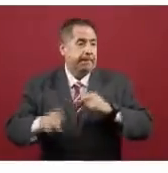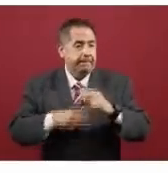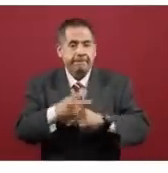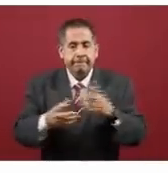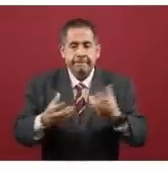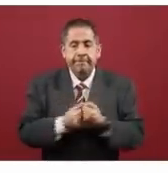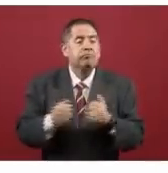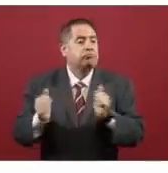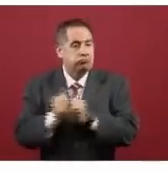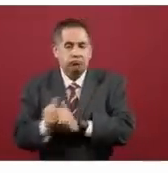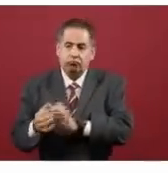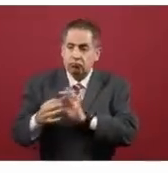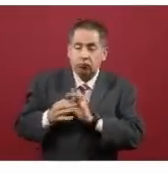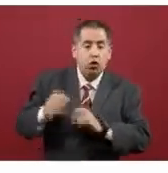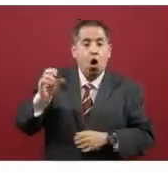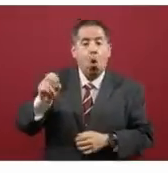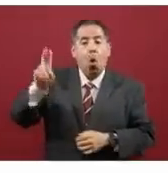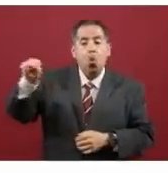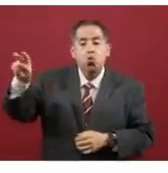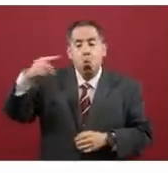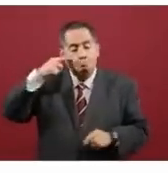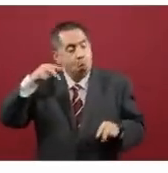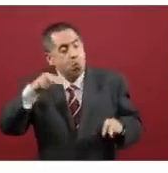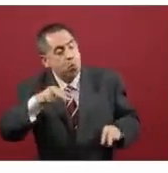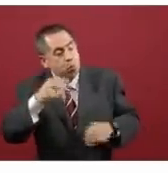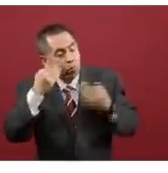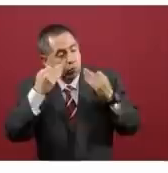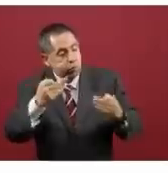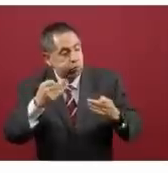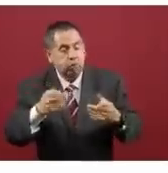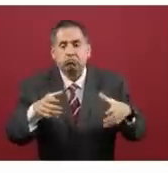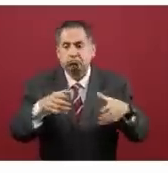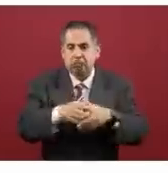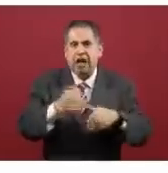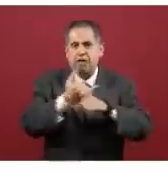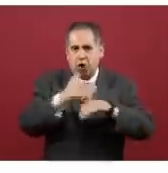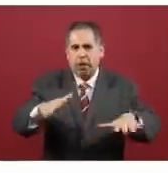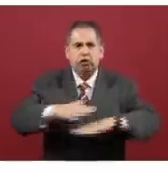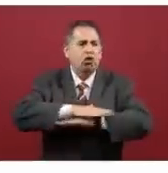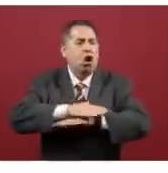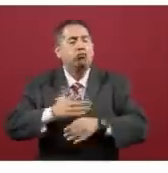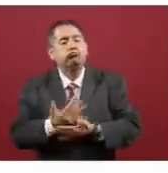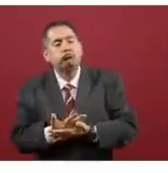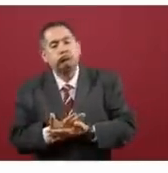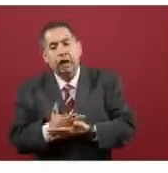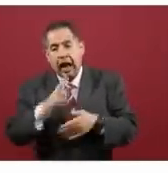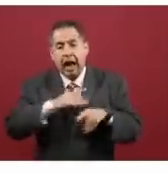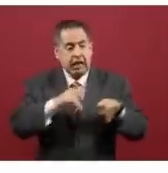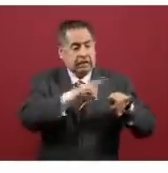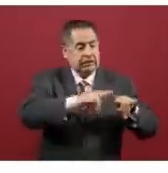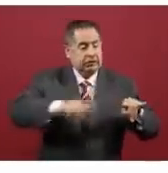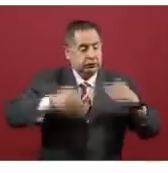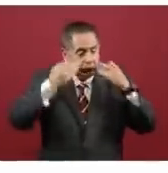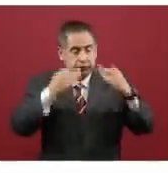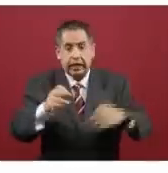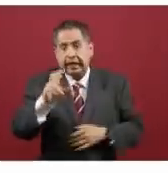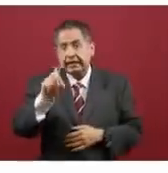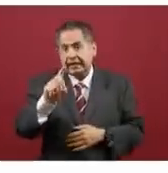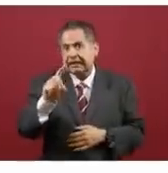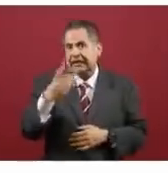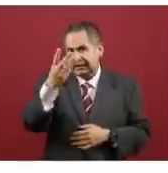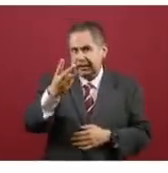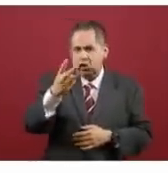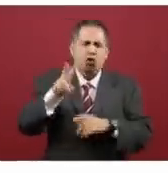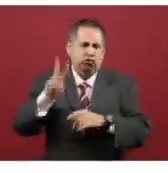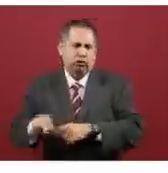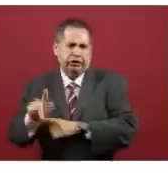con el acompañamiento de las Naciones Unidas, contaremos con un módulo de información y tendremos en exposición 33 de las 72